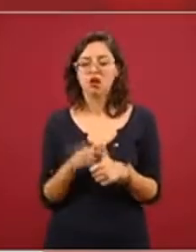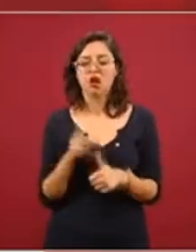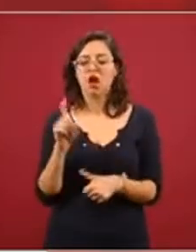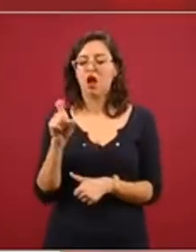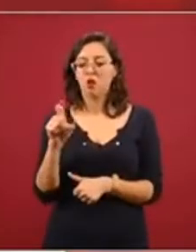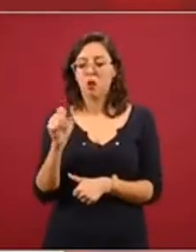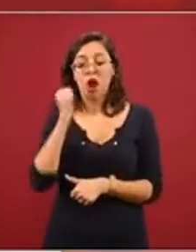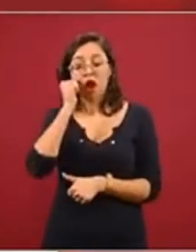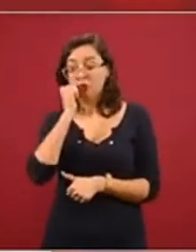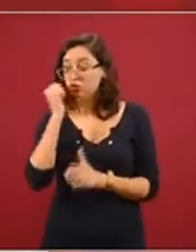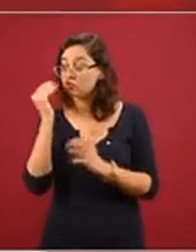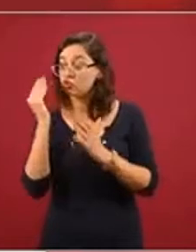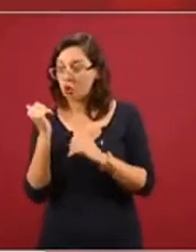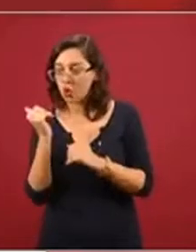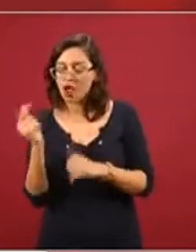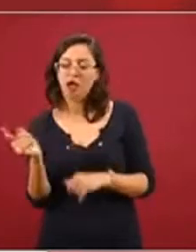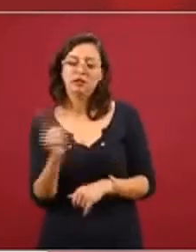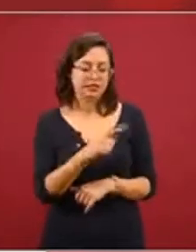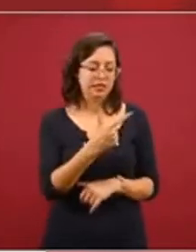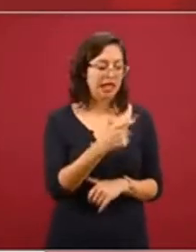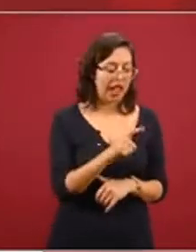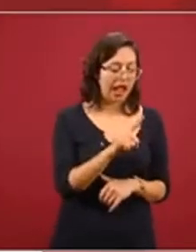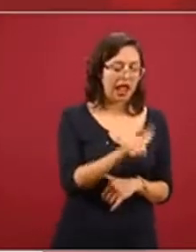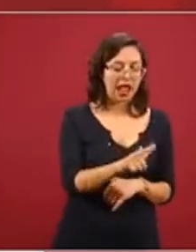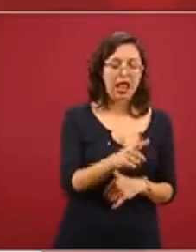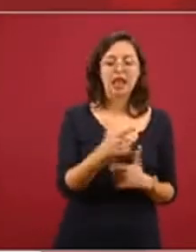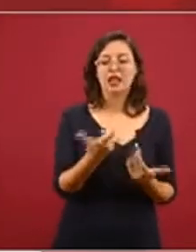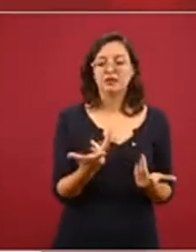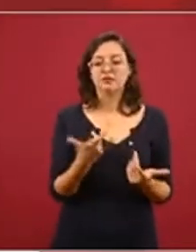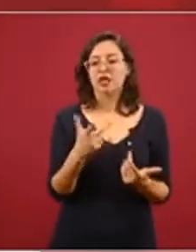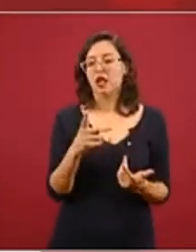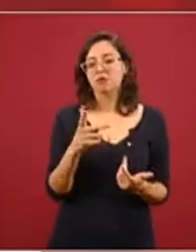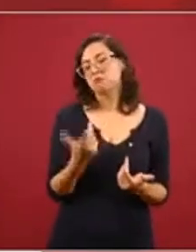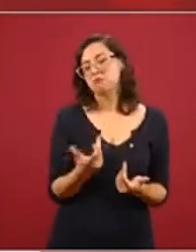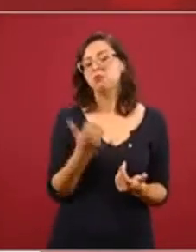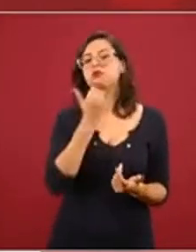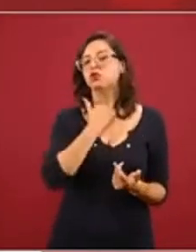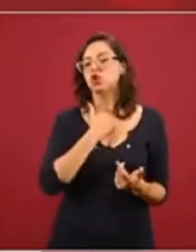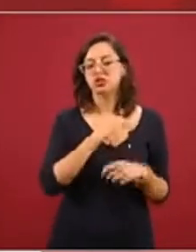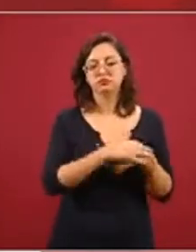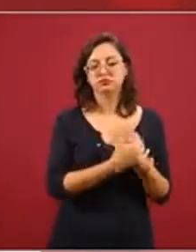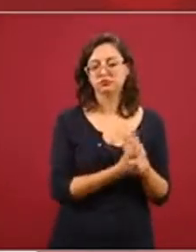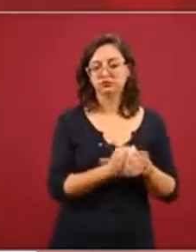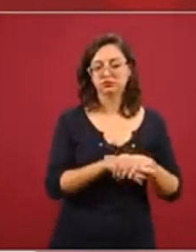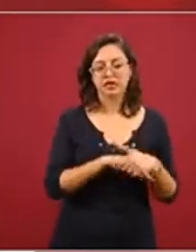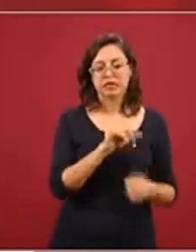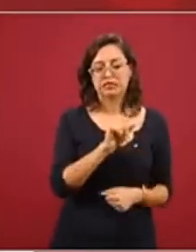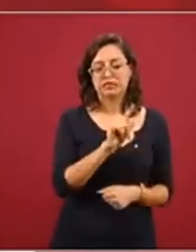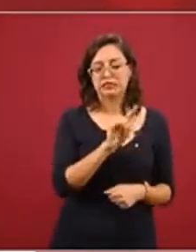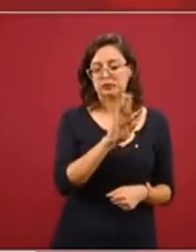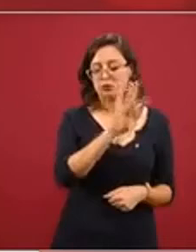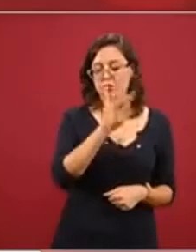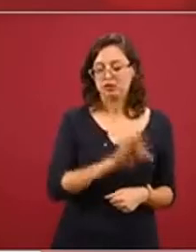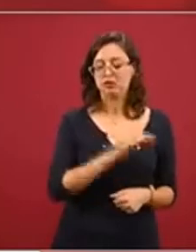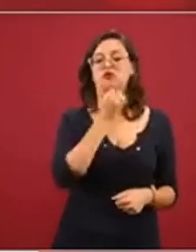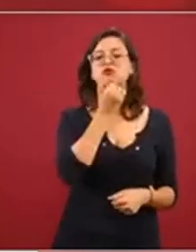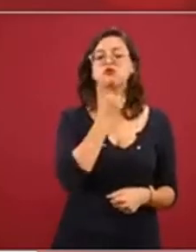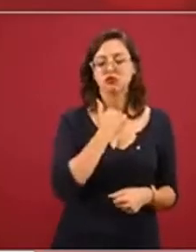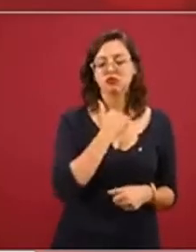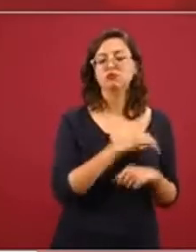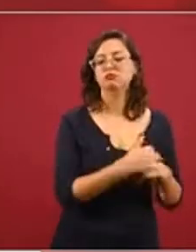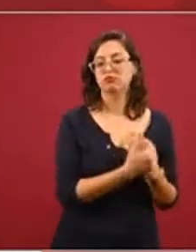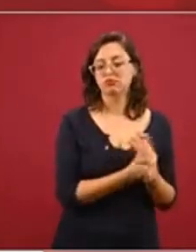preferentemente, si este no está disponible, con alcohol gel o alcohol en solución, al 70%,